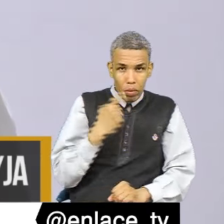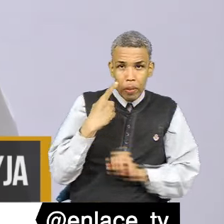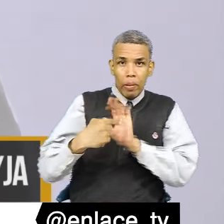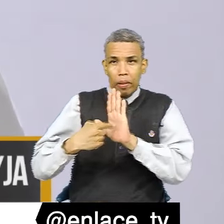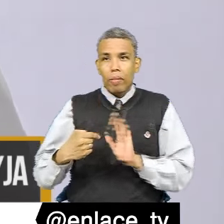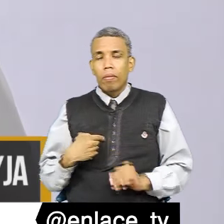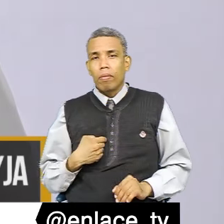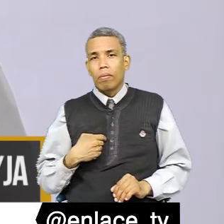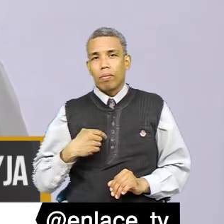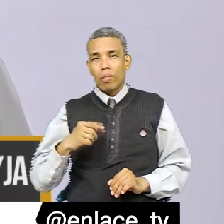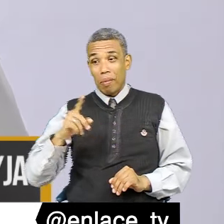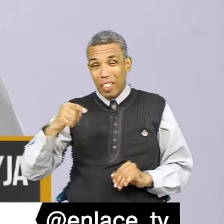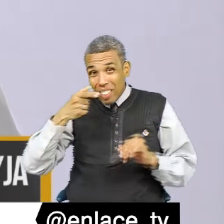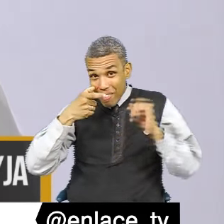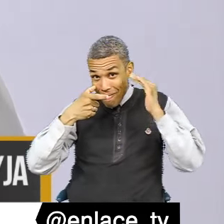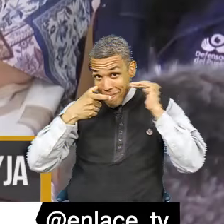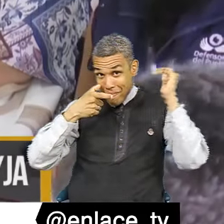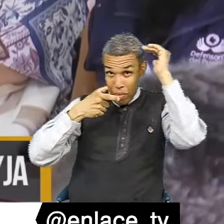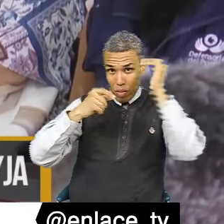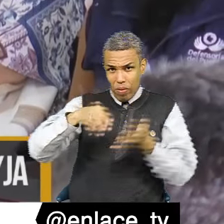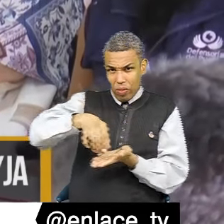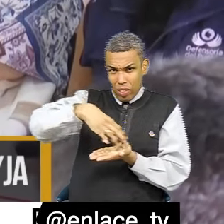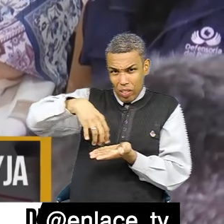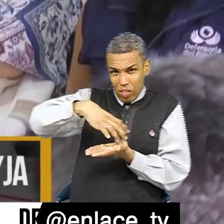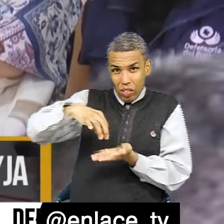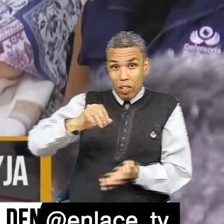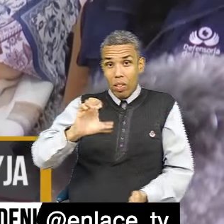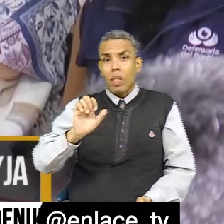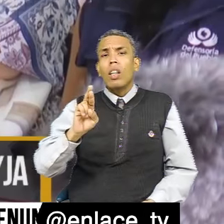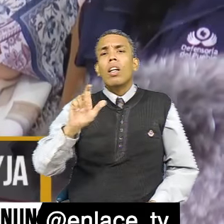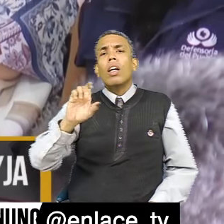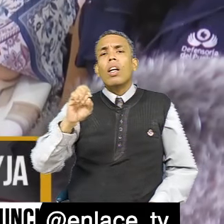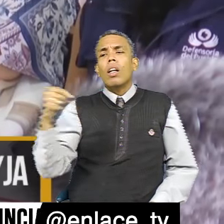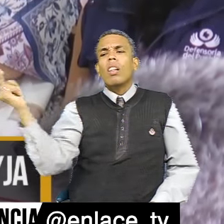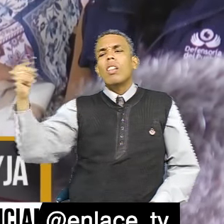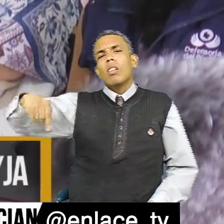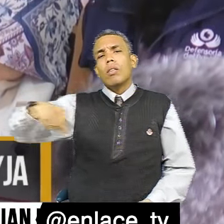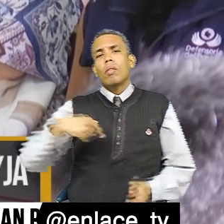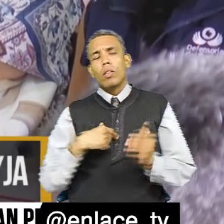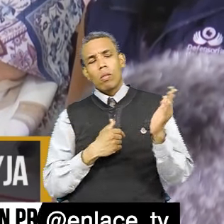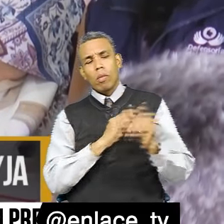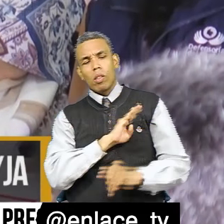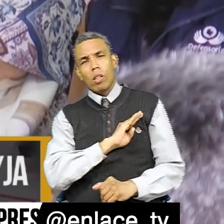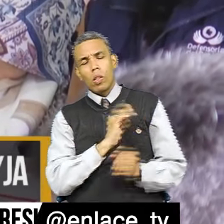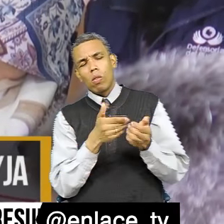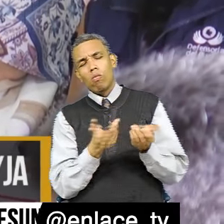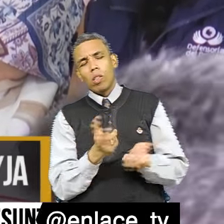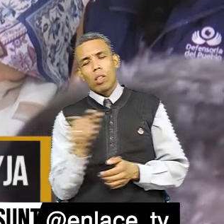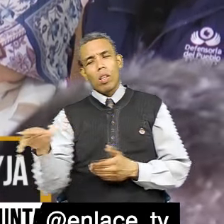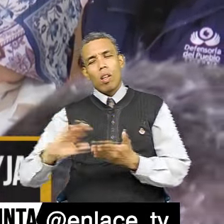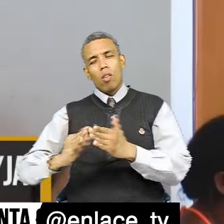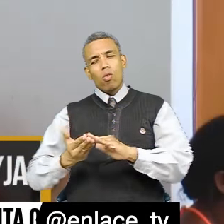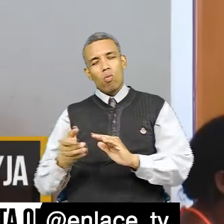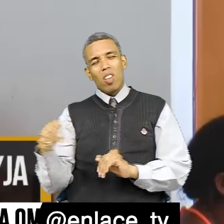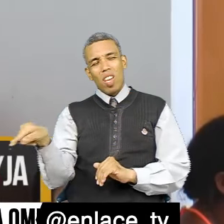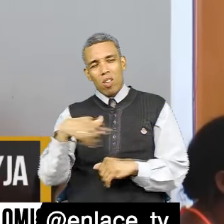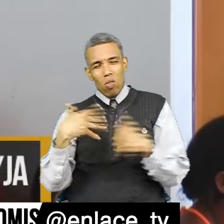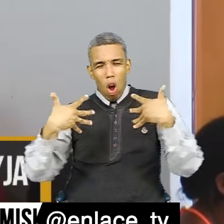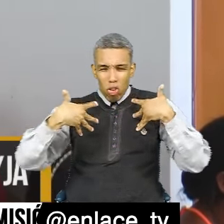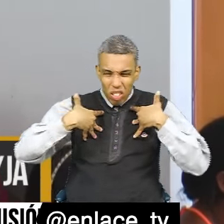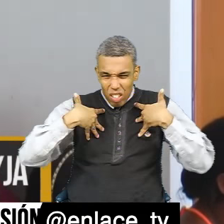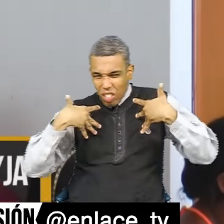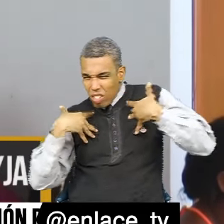Procurador Regional de Santander, Carlos Arturo Ramírez, quien le pidió cuentas al gobierno local sobre la atención de esta población vulnerable. Bueno, de acá